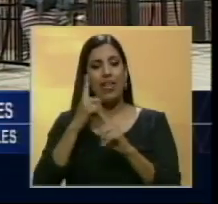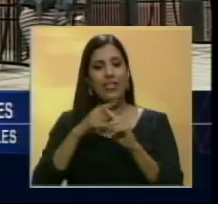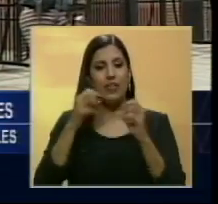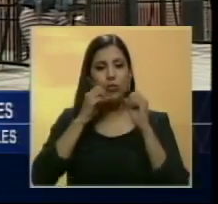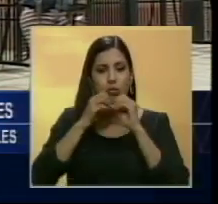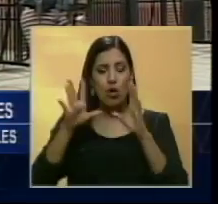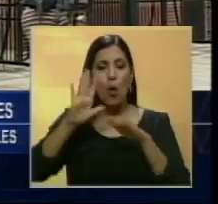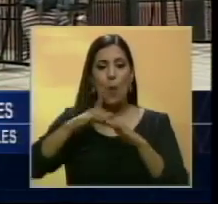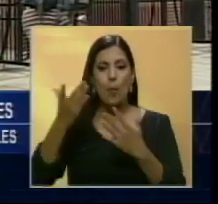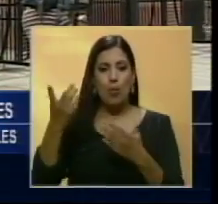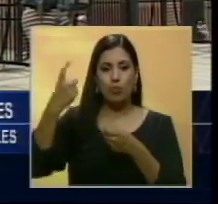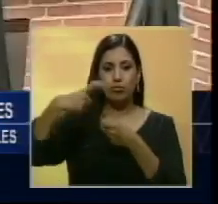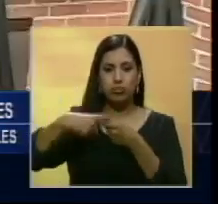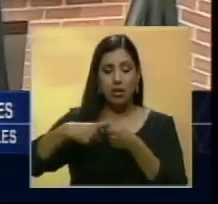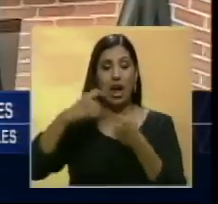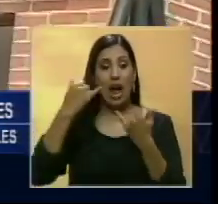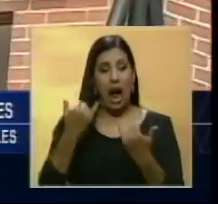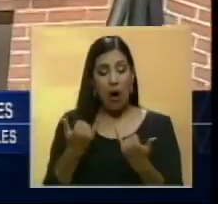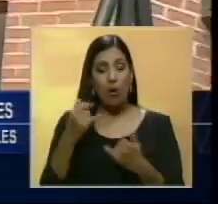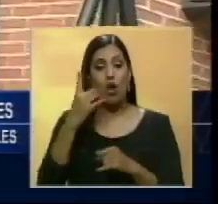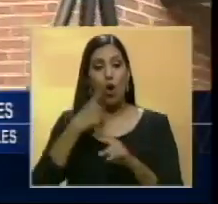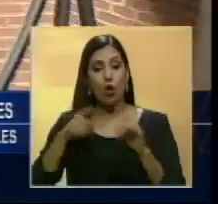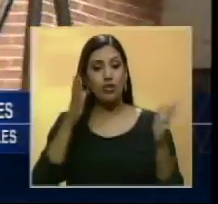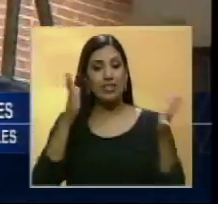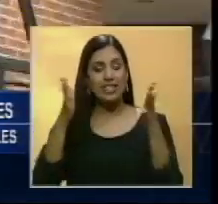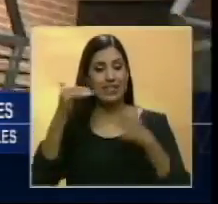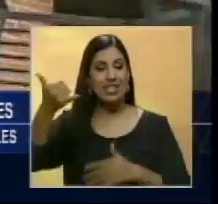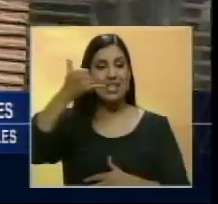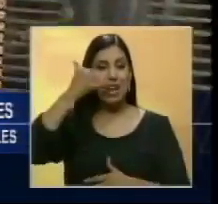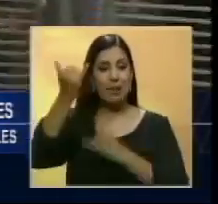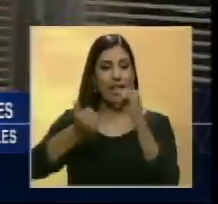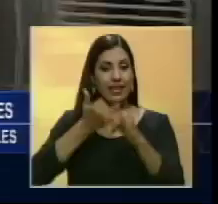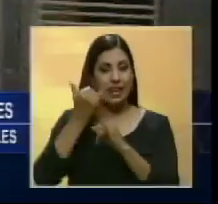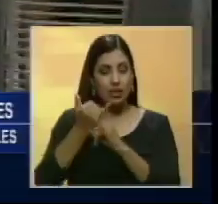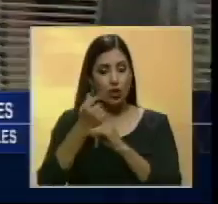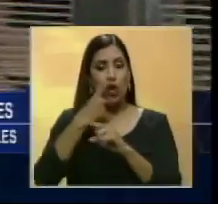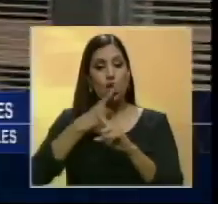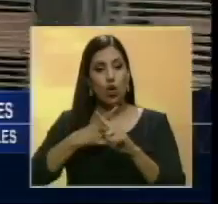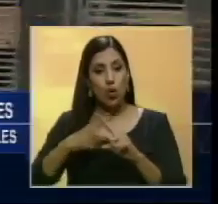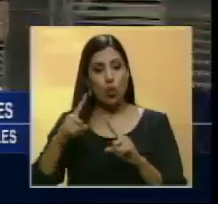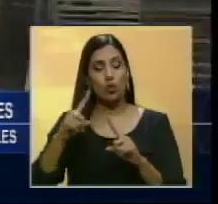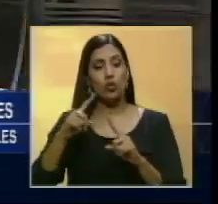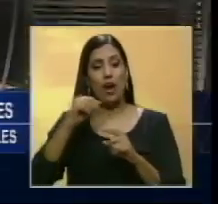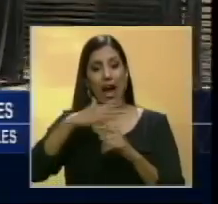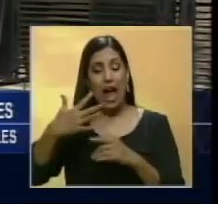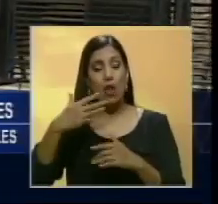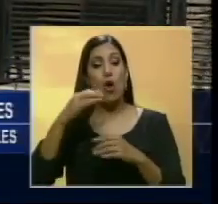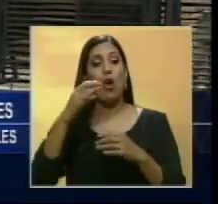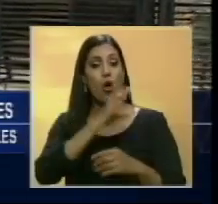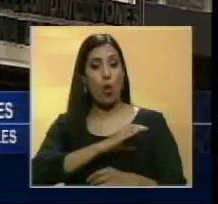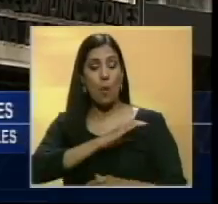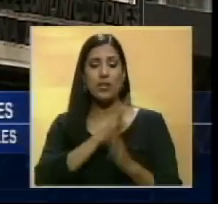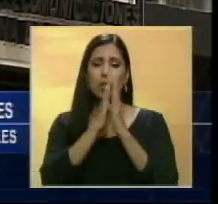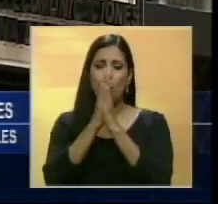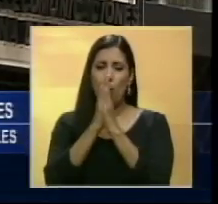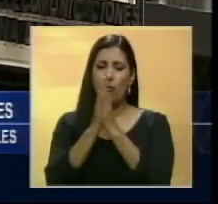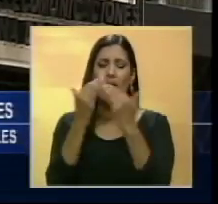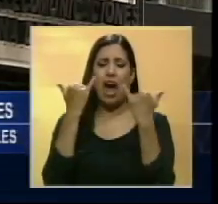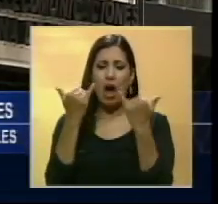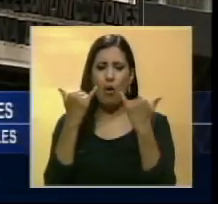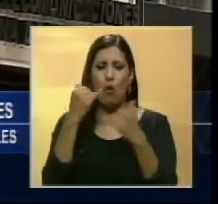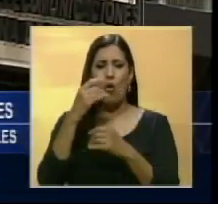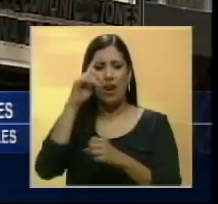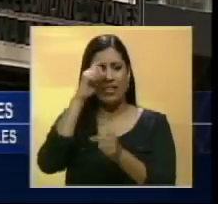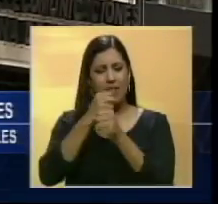difusión por suscripción, así como servicios de llamadas internacionales y roaming. La comisión pidió a las operadoras una